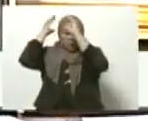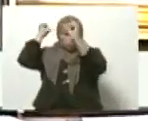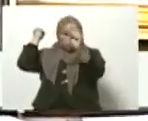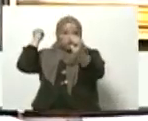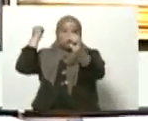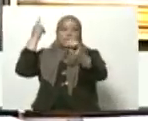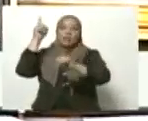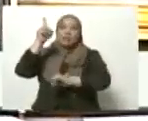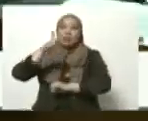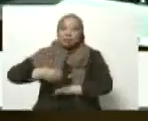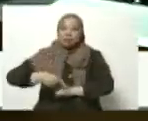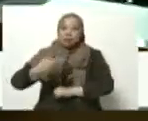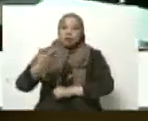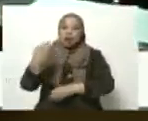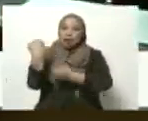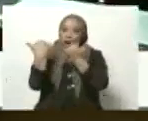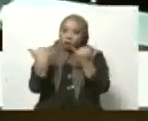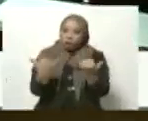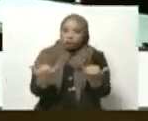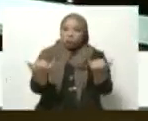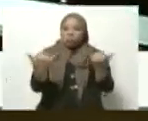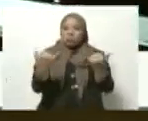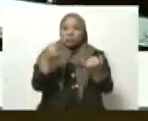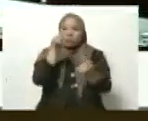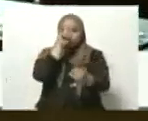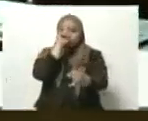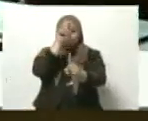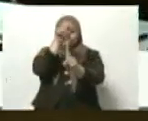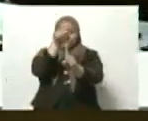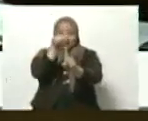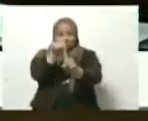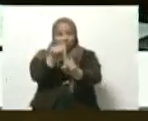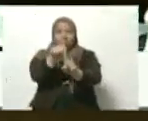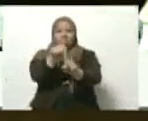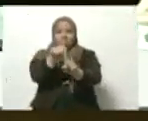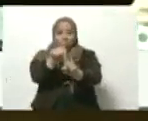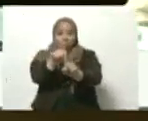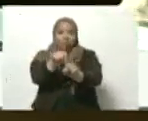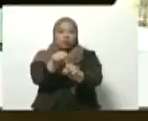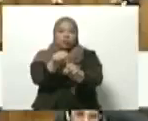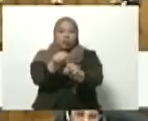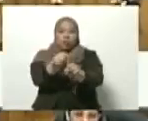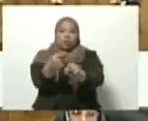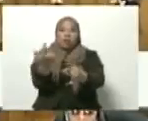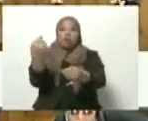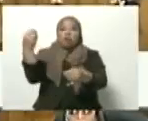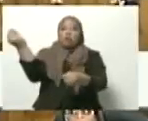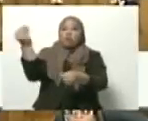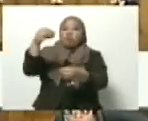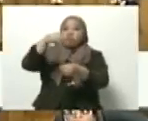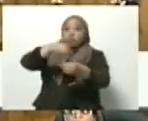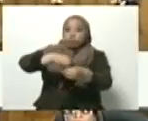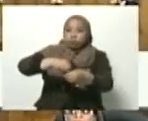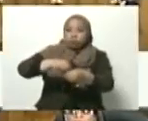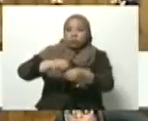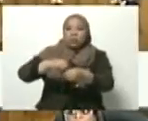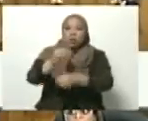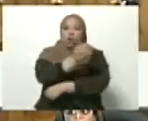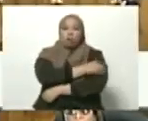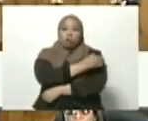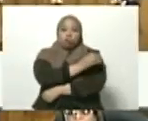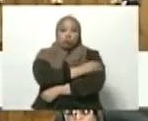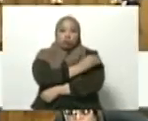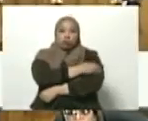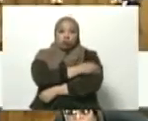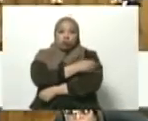que además ha estado en el ojo del huracán, dentro de las fauces de la bestia